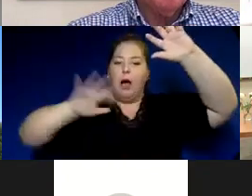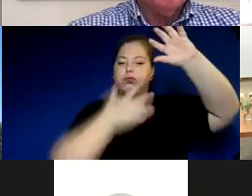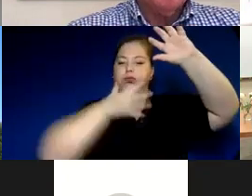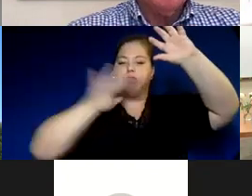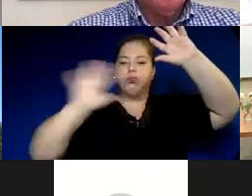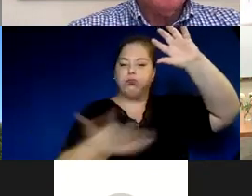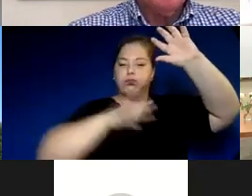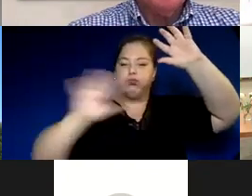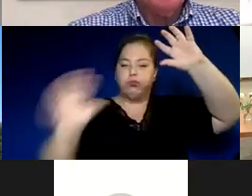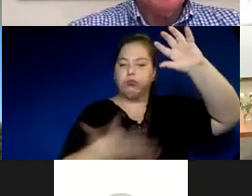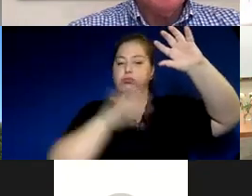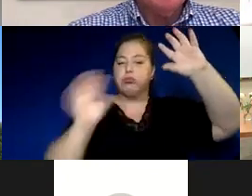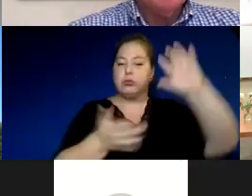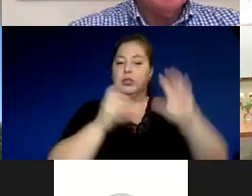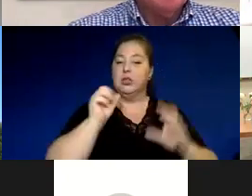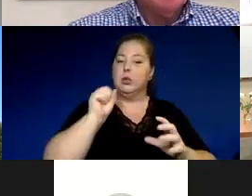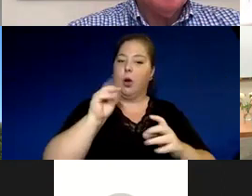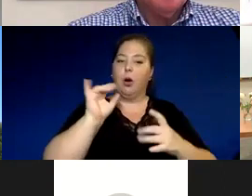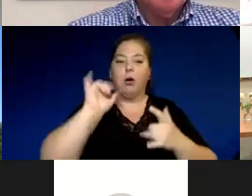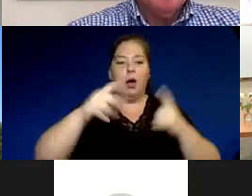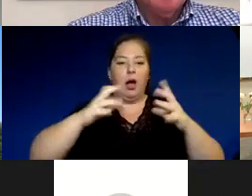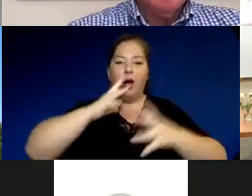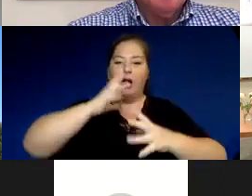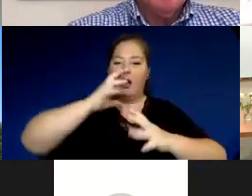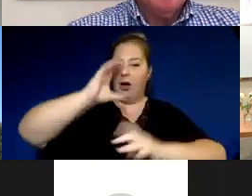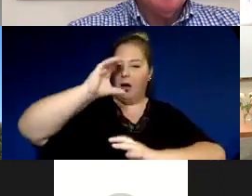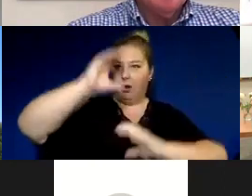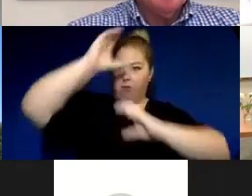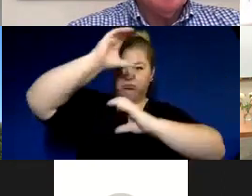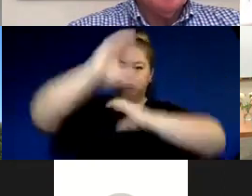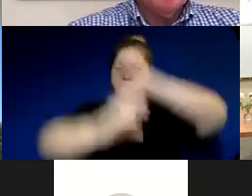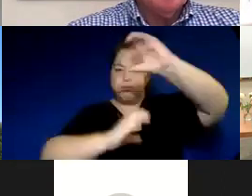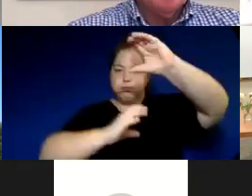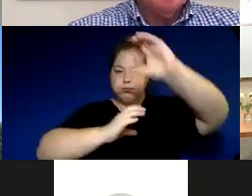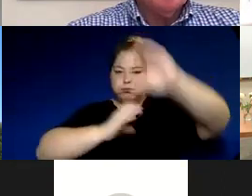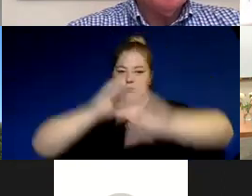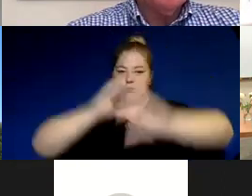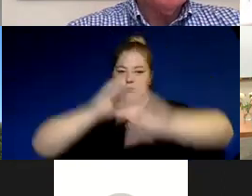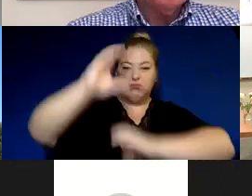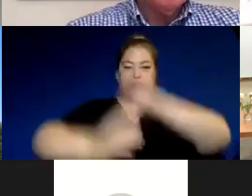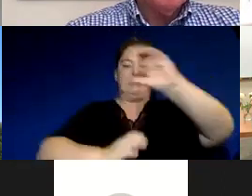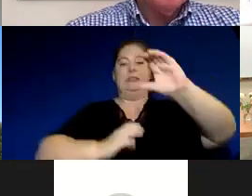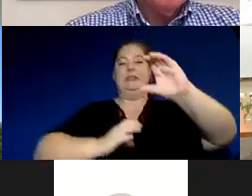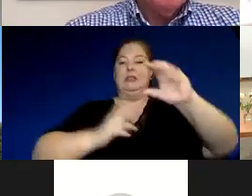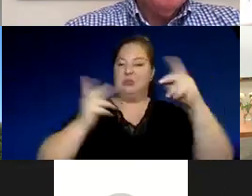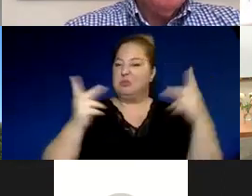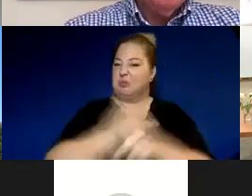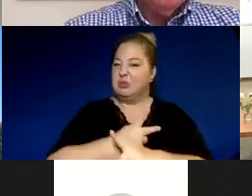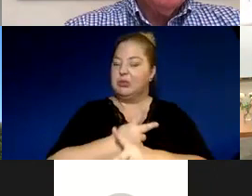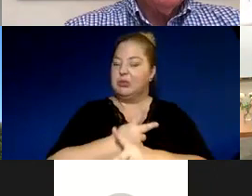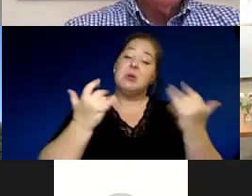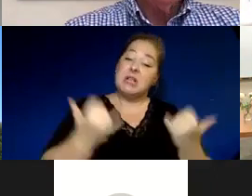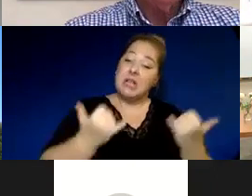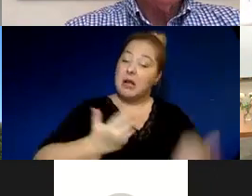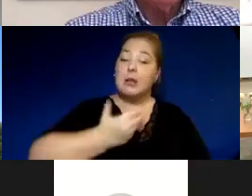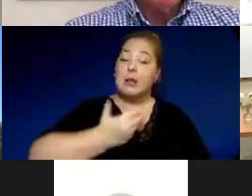la velocidad de los vientos y crea una condición extrema de peligro para nosotros, un